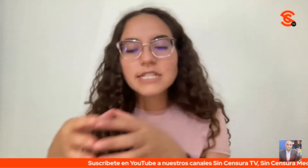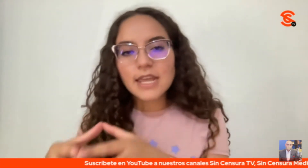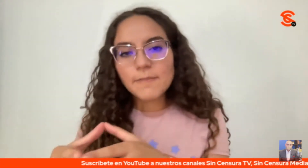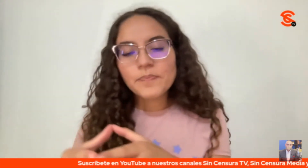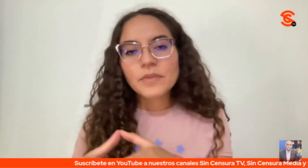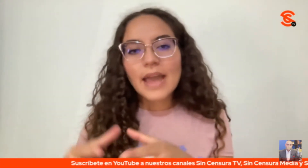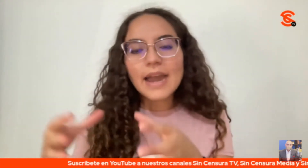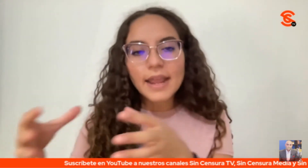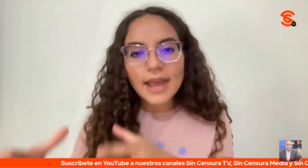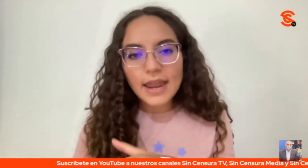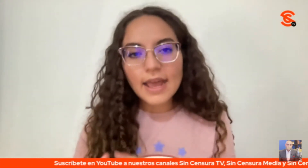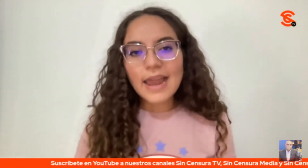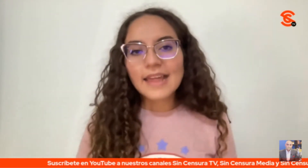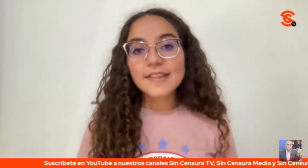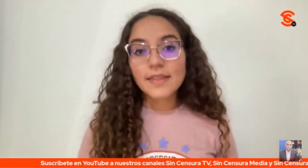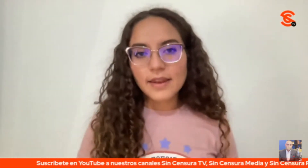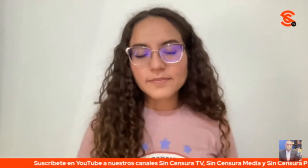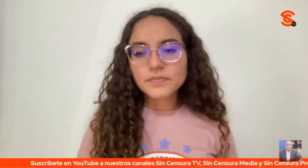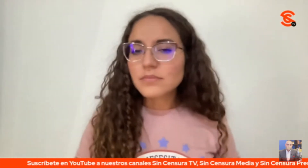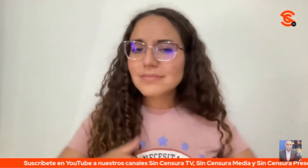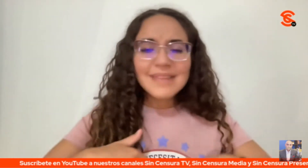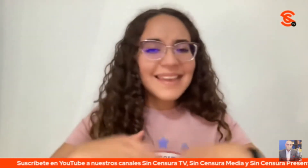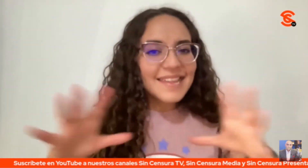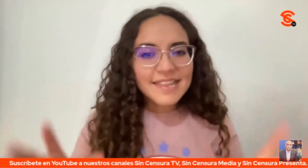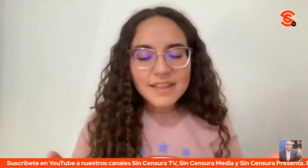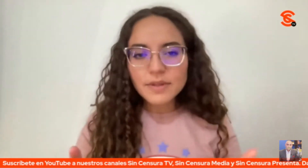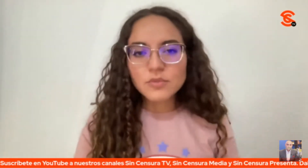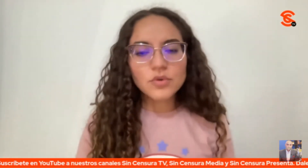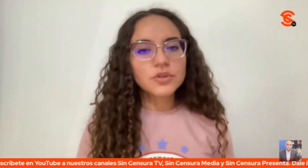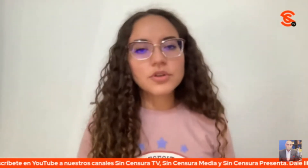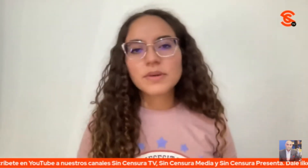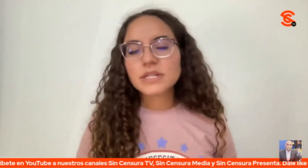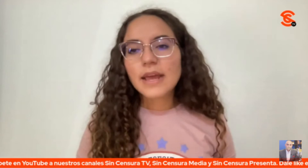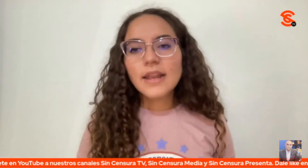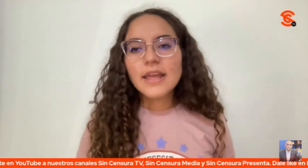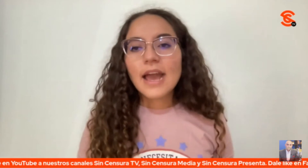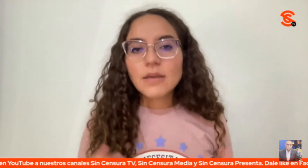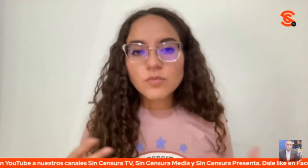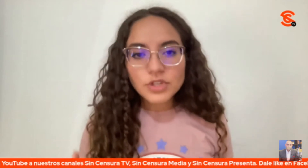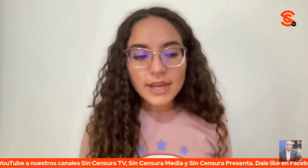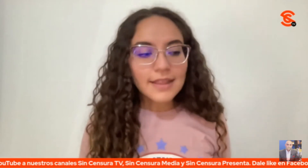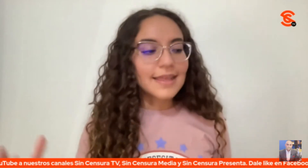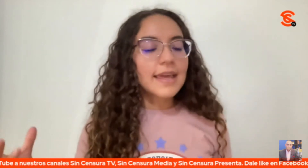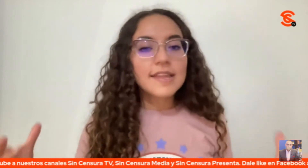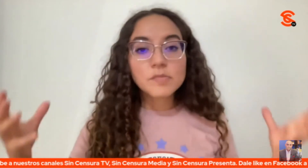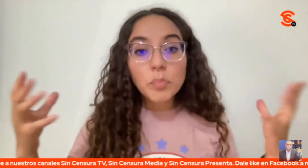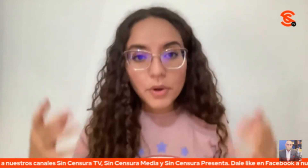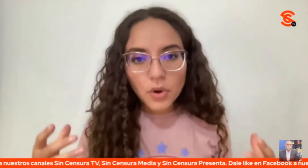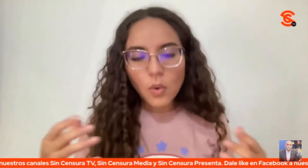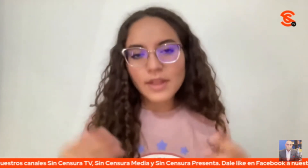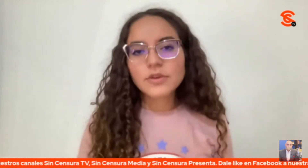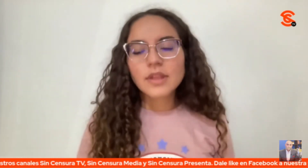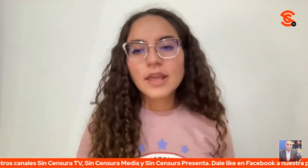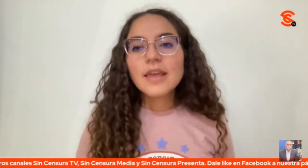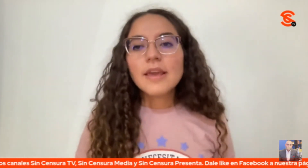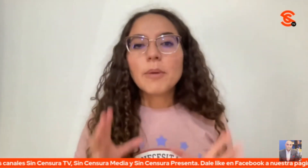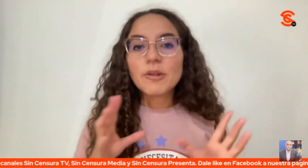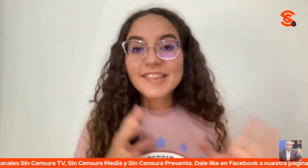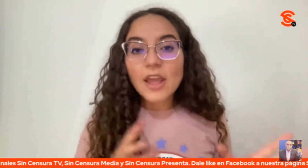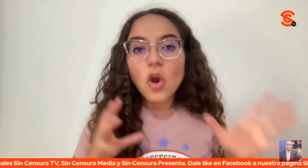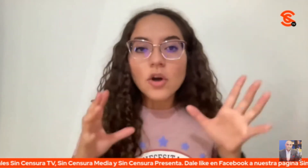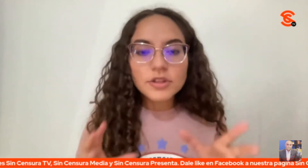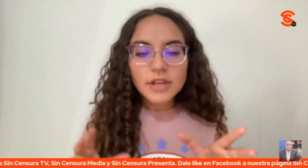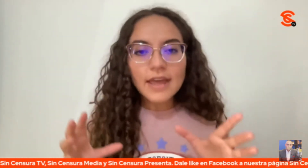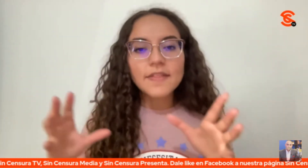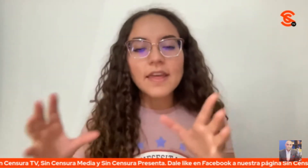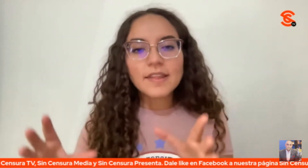Nacional se agregara a la Sedena. Este tema es muy controversial. Hay mucha gente que es pro 4T, pero